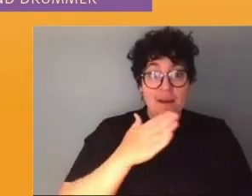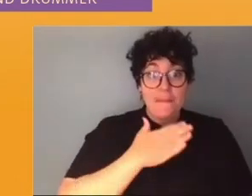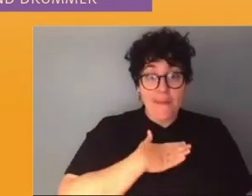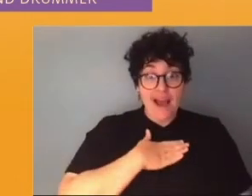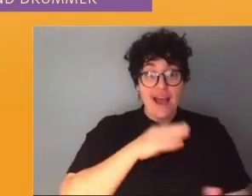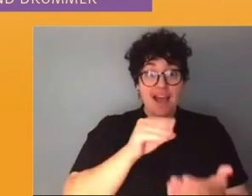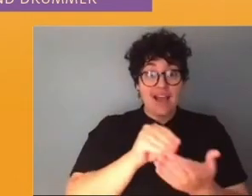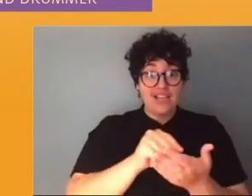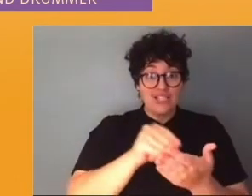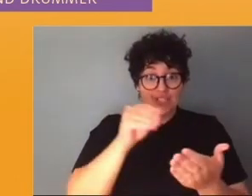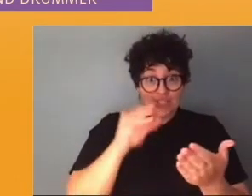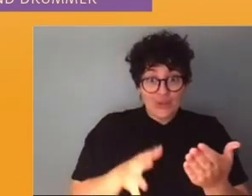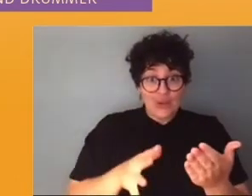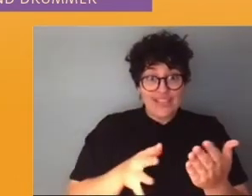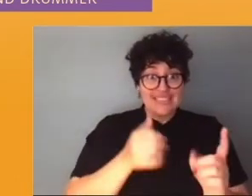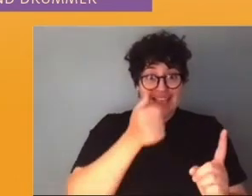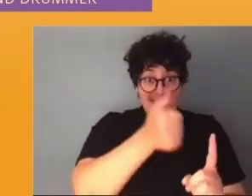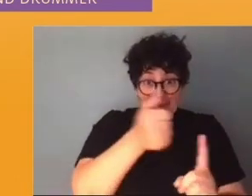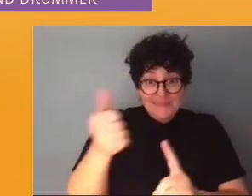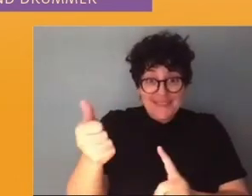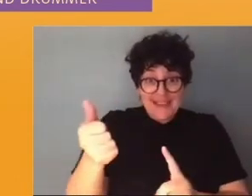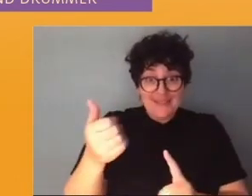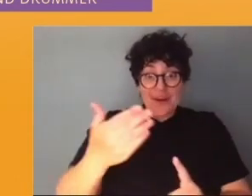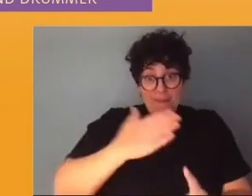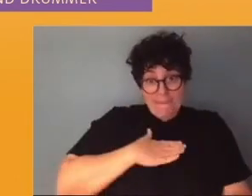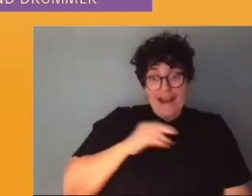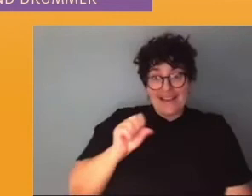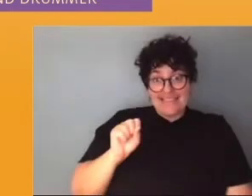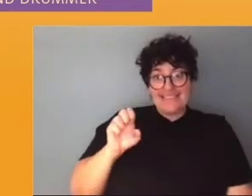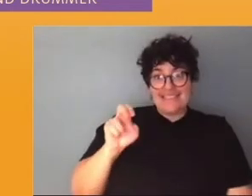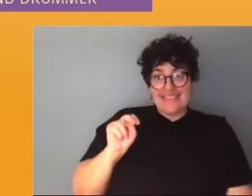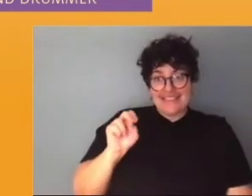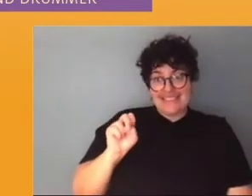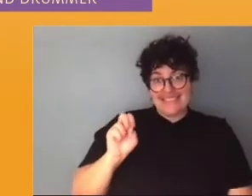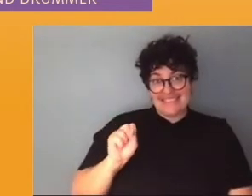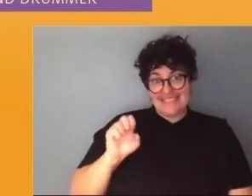Son mi sensei para yo enseñarme a mí.